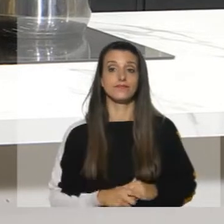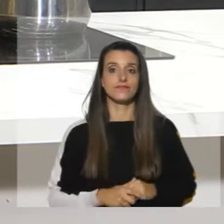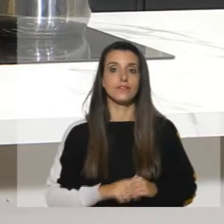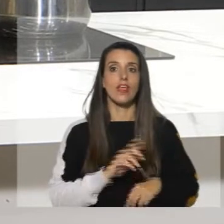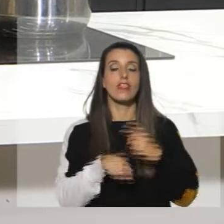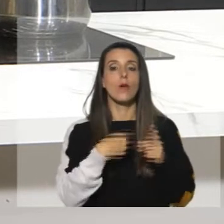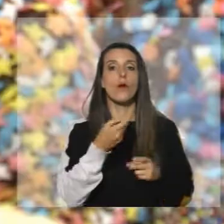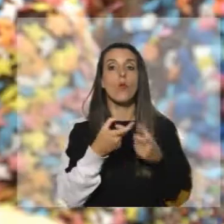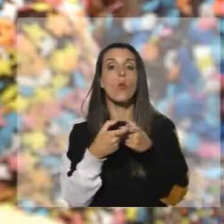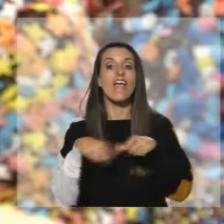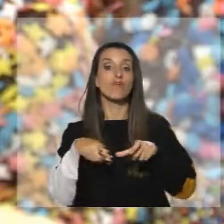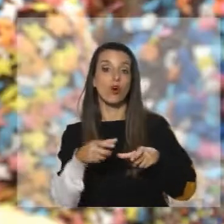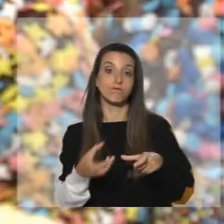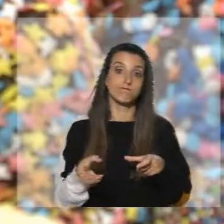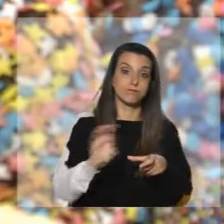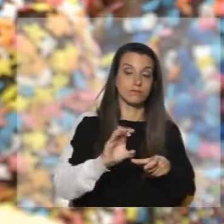después voy a agregar huevo.